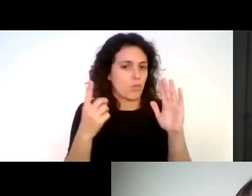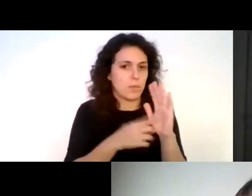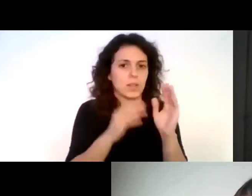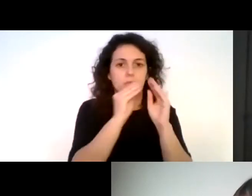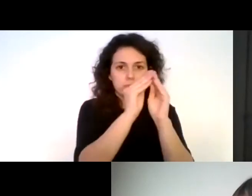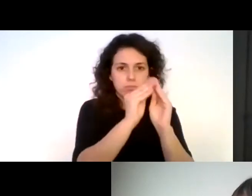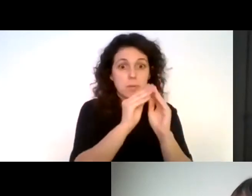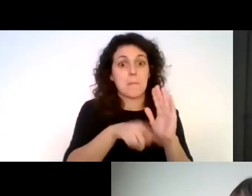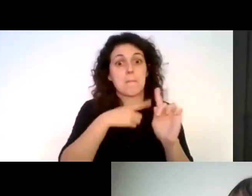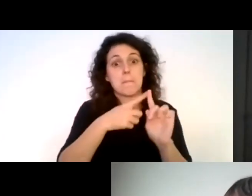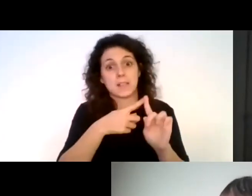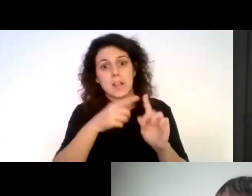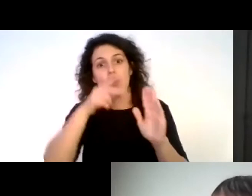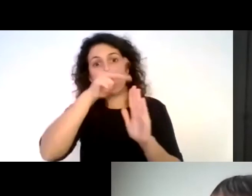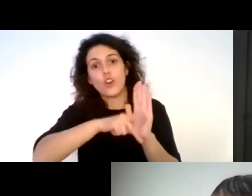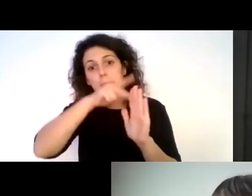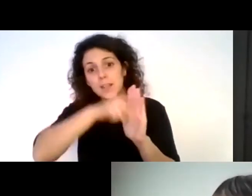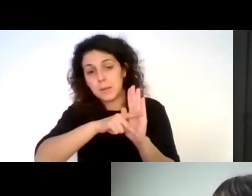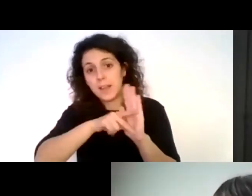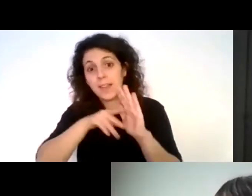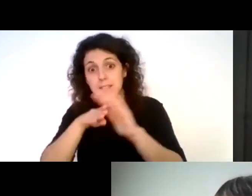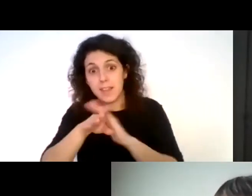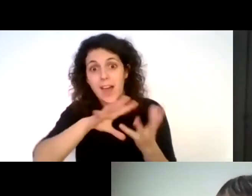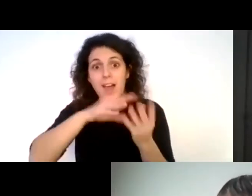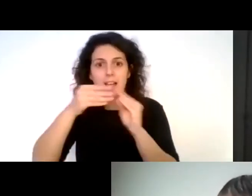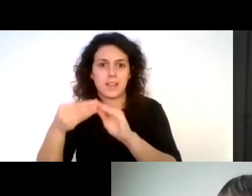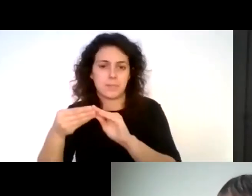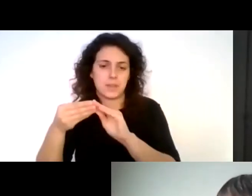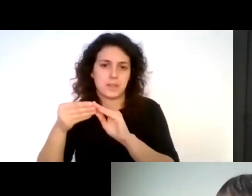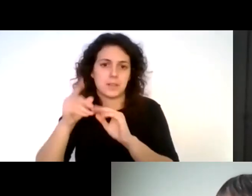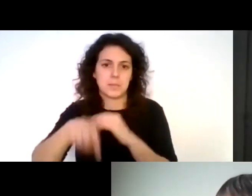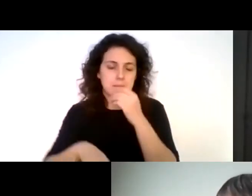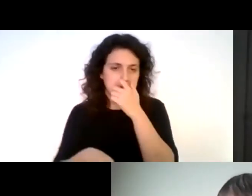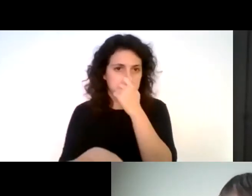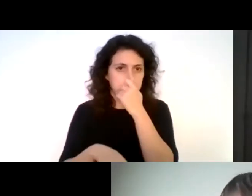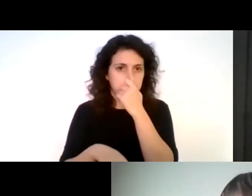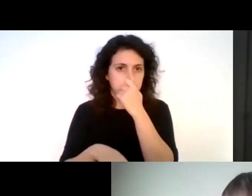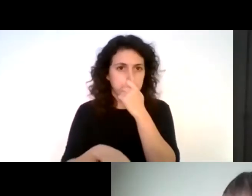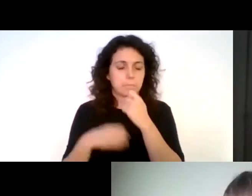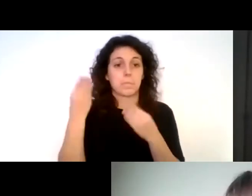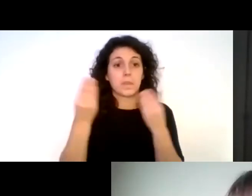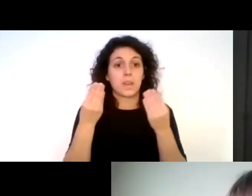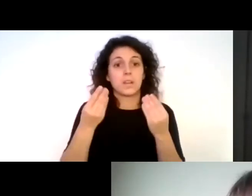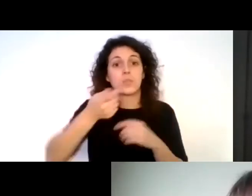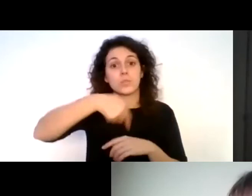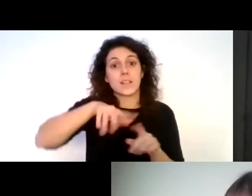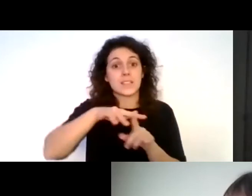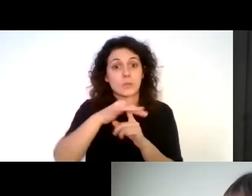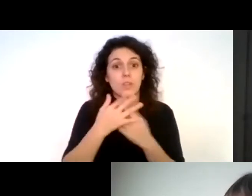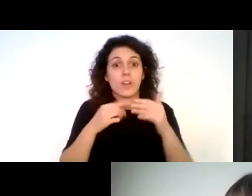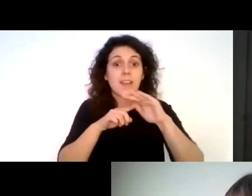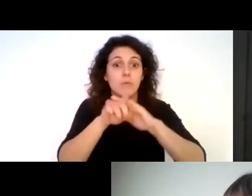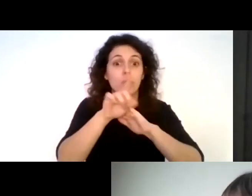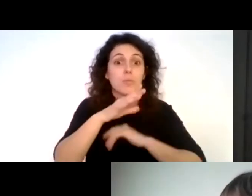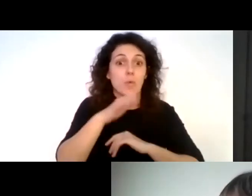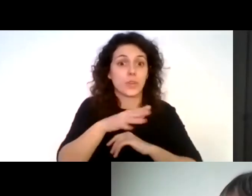las normativas asociadas a la misma. Por tanto, creo que en nuestro caso es evolución por experiencia